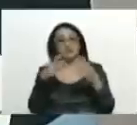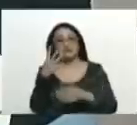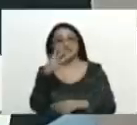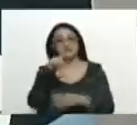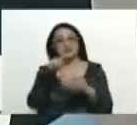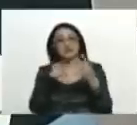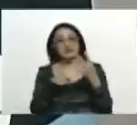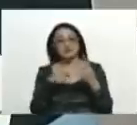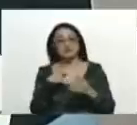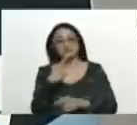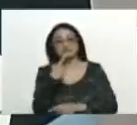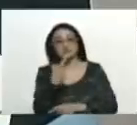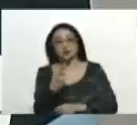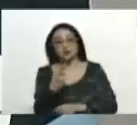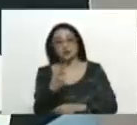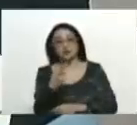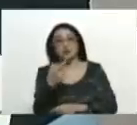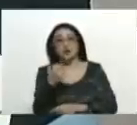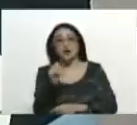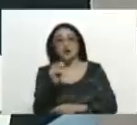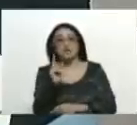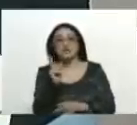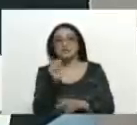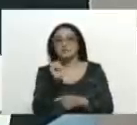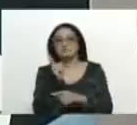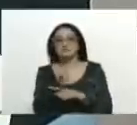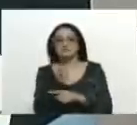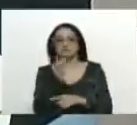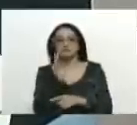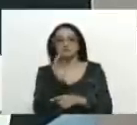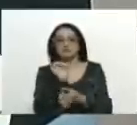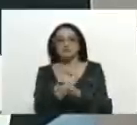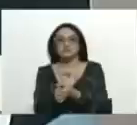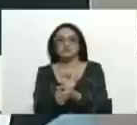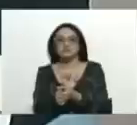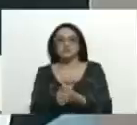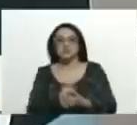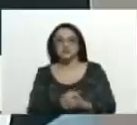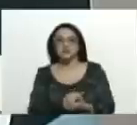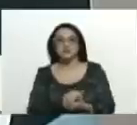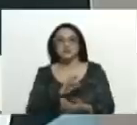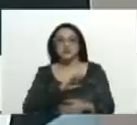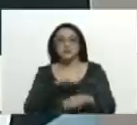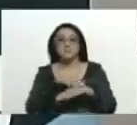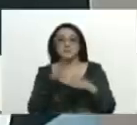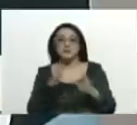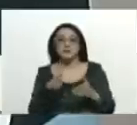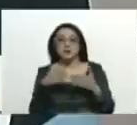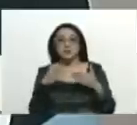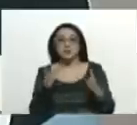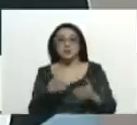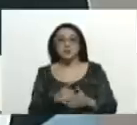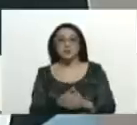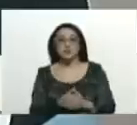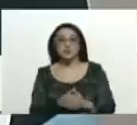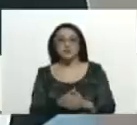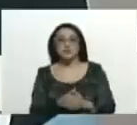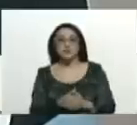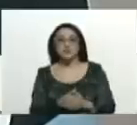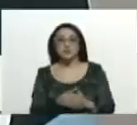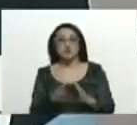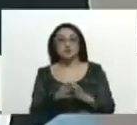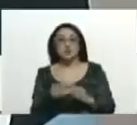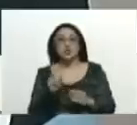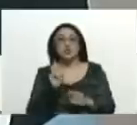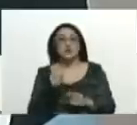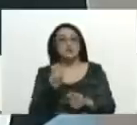al igual que reiter porque todos tienen órdenes de aprehensión por parte del Ministerio Público todos